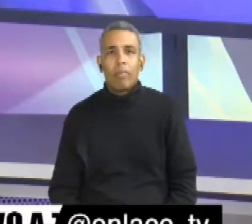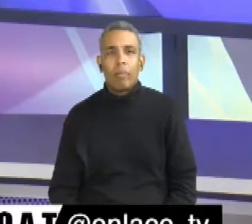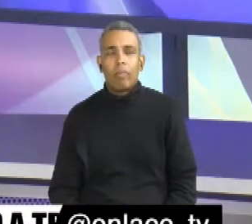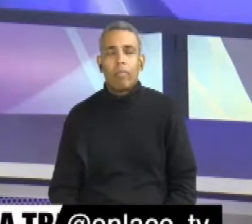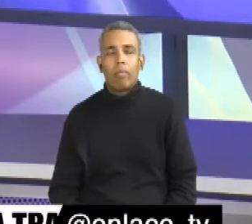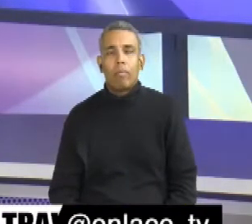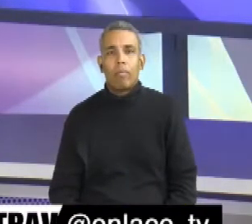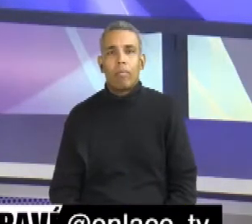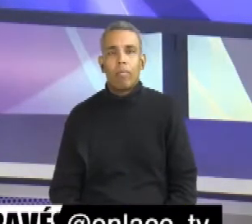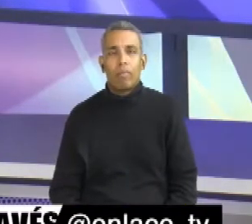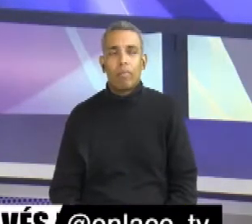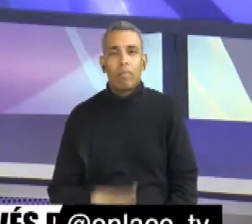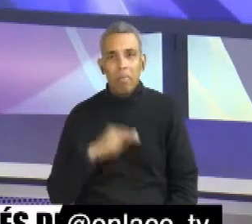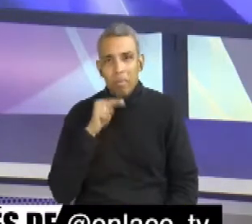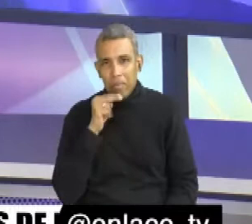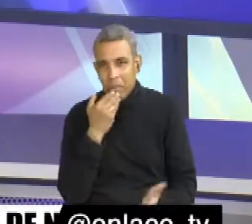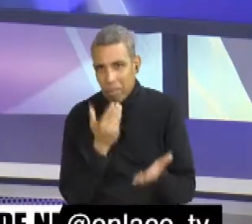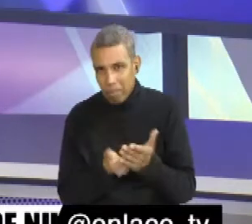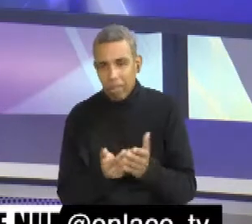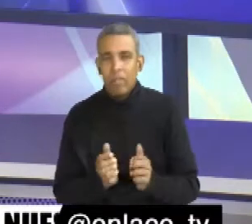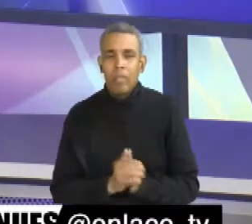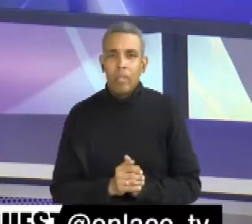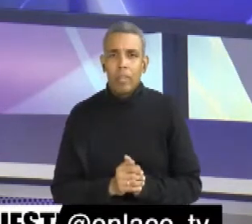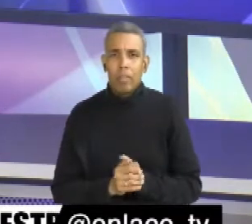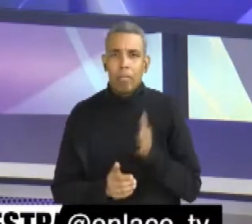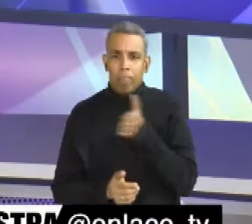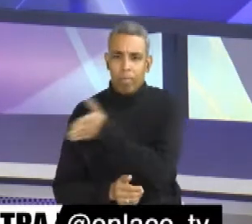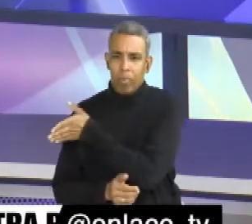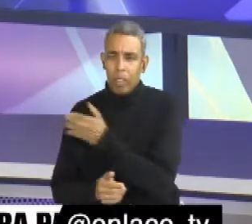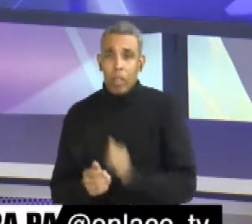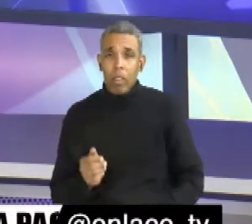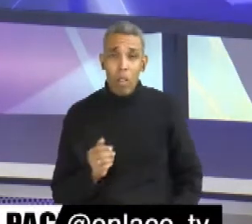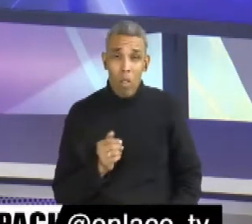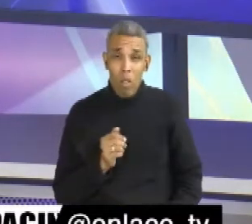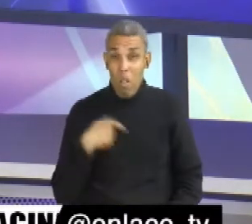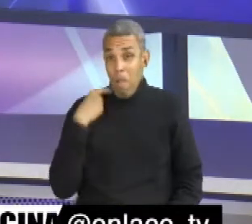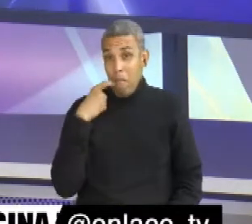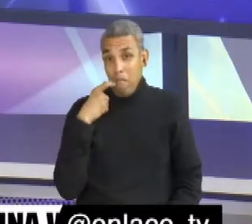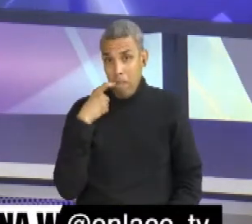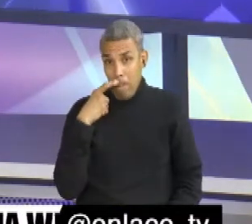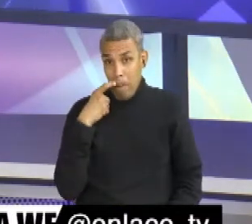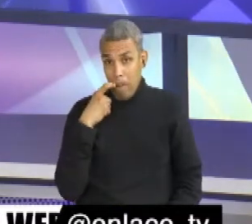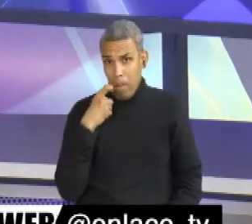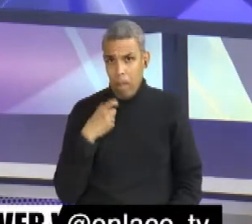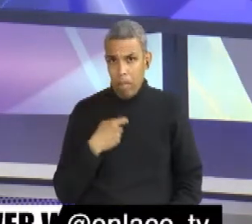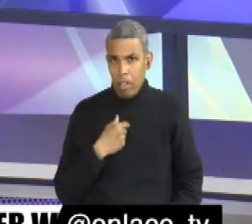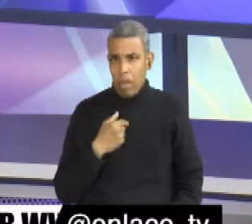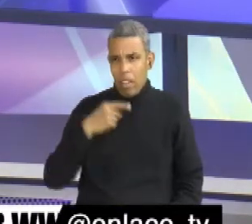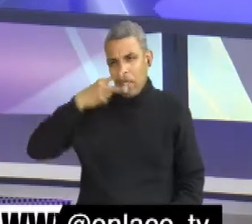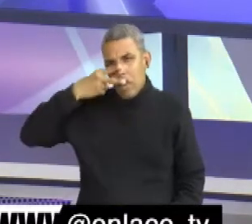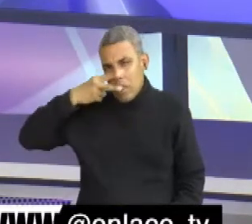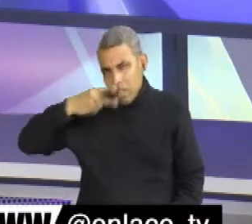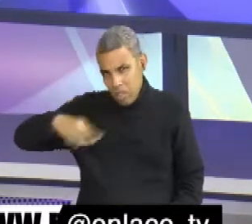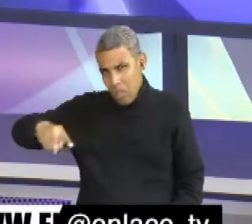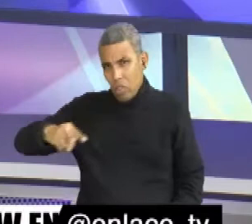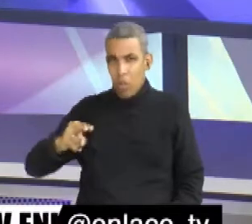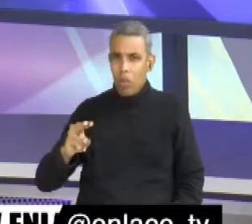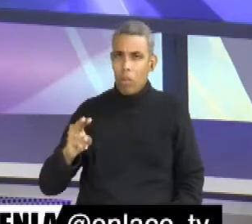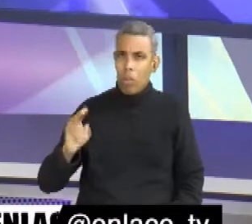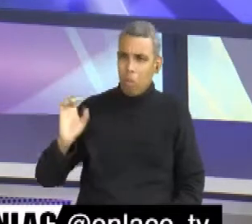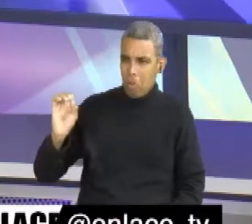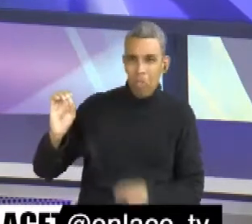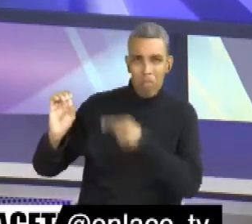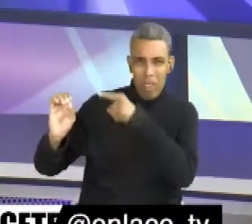Neila, gracias. Buenas tardes. Y en otras noticias, un padre de familia denunció que su hijo resultó gravemente quemado en gran parte de su cuerpo al interior del